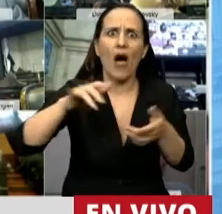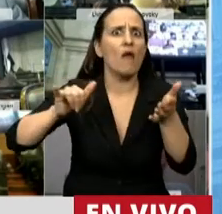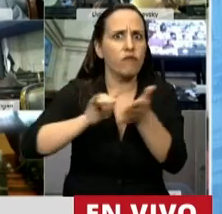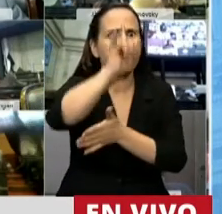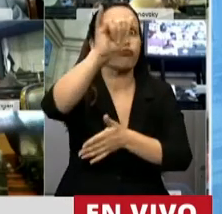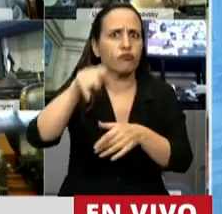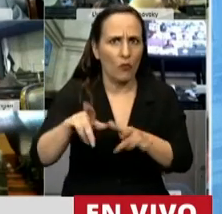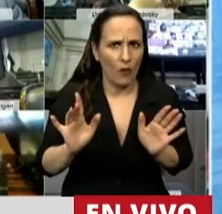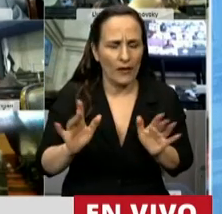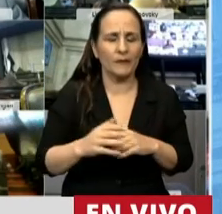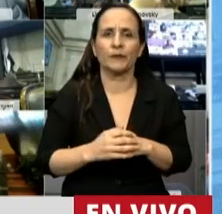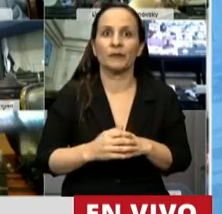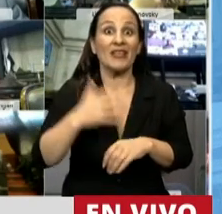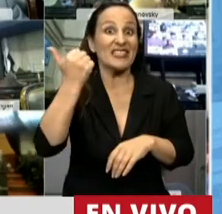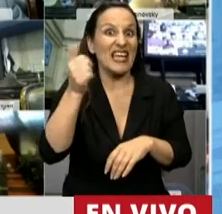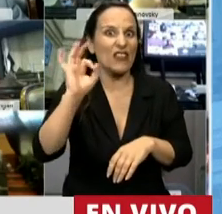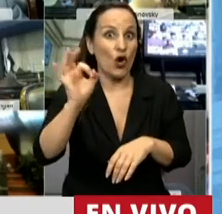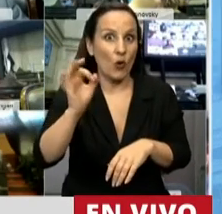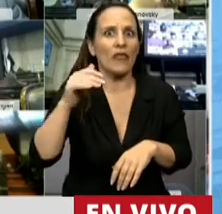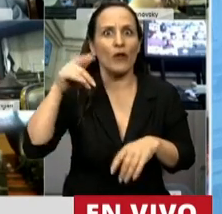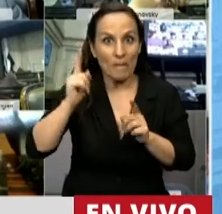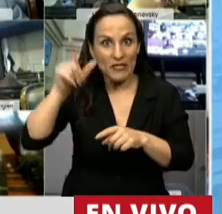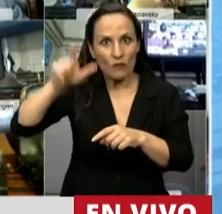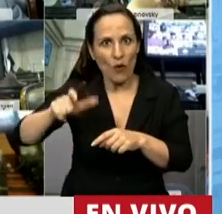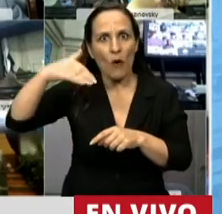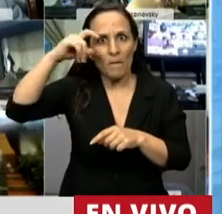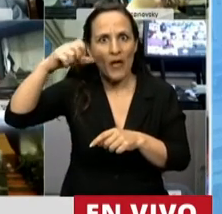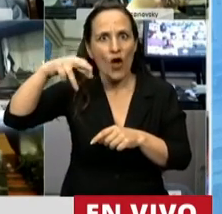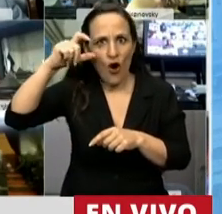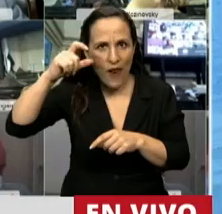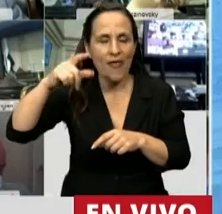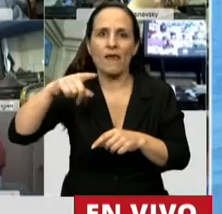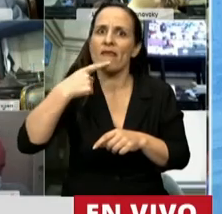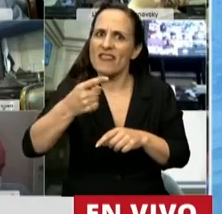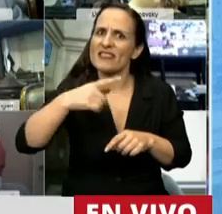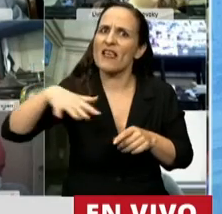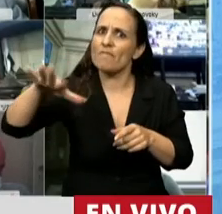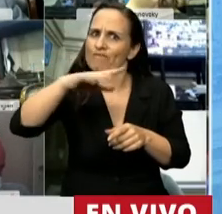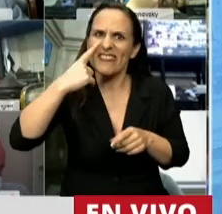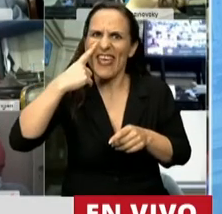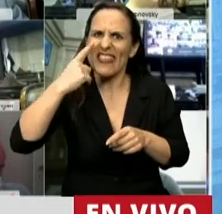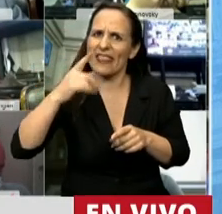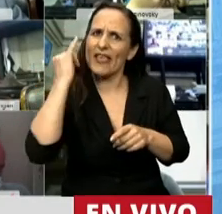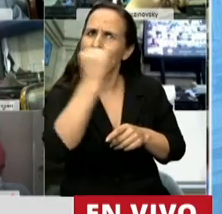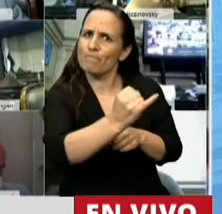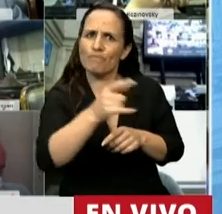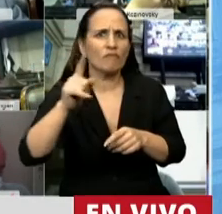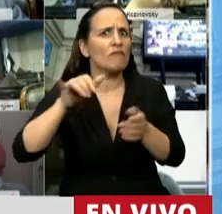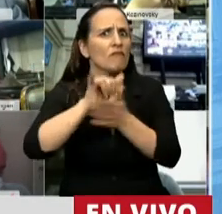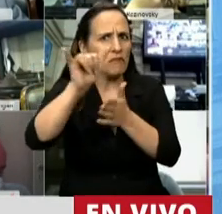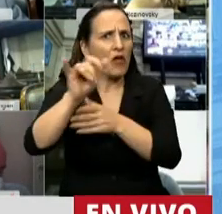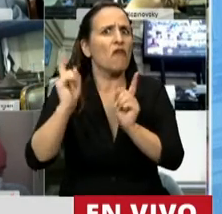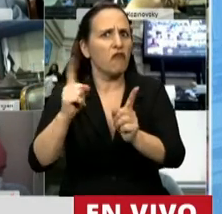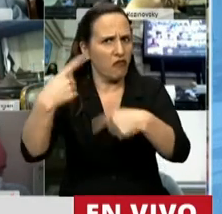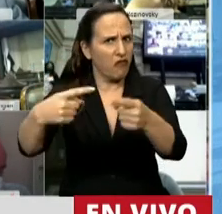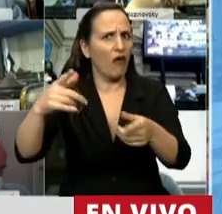lugar. 6 de octubre, Meone anuncia a los intendentes de la zona oeste que no cerraría la actividad